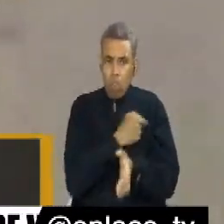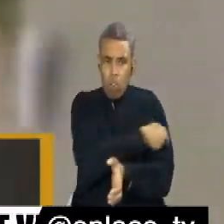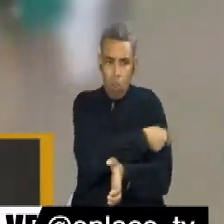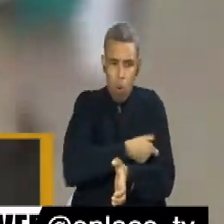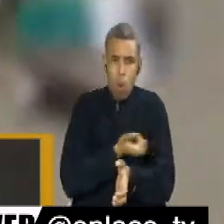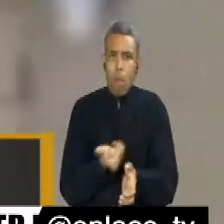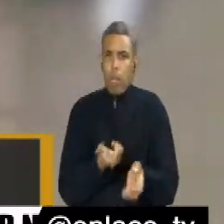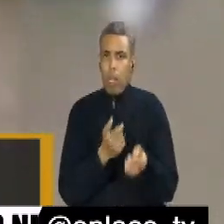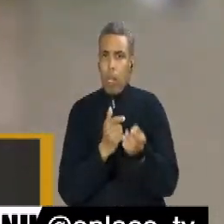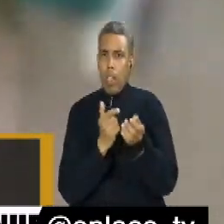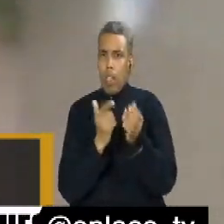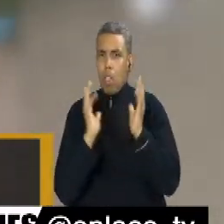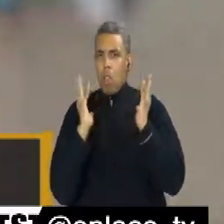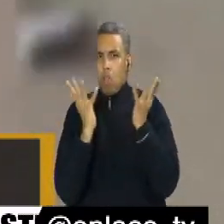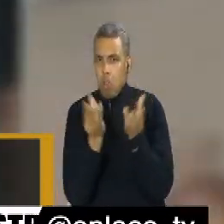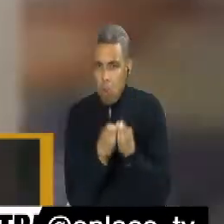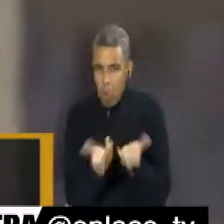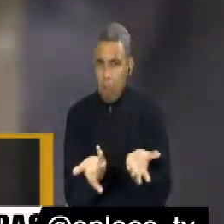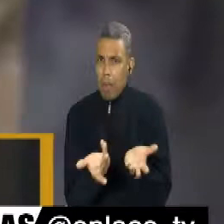entramos